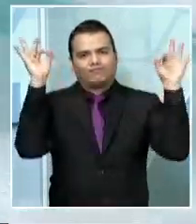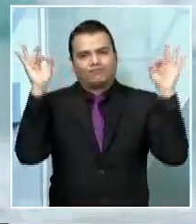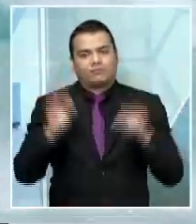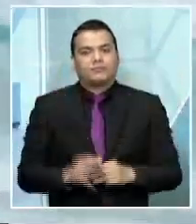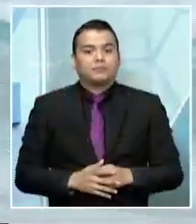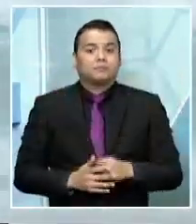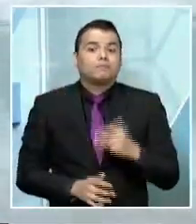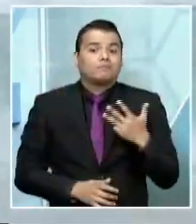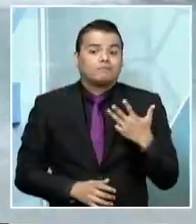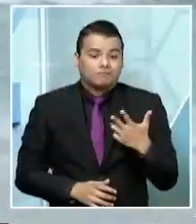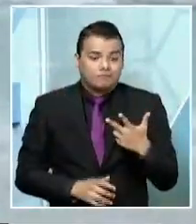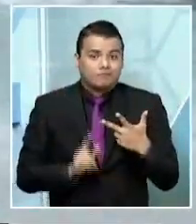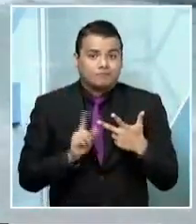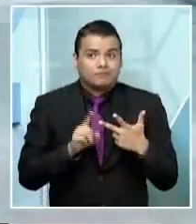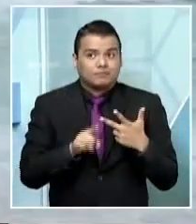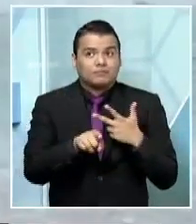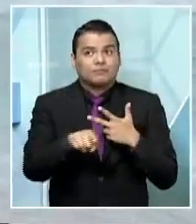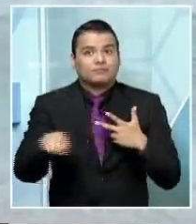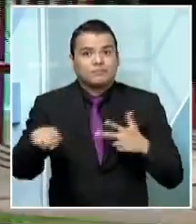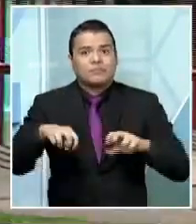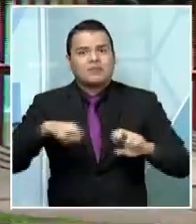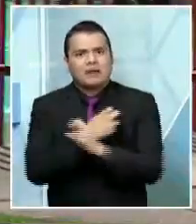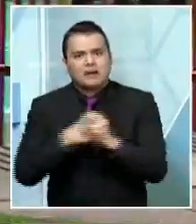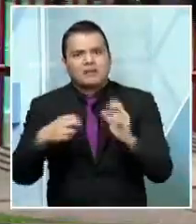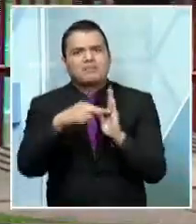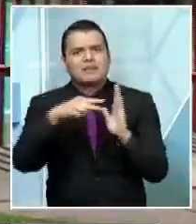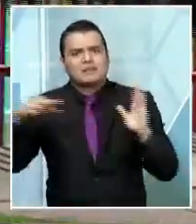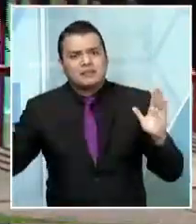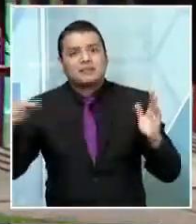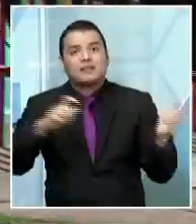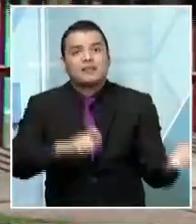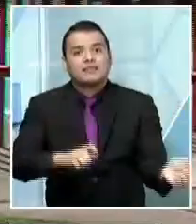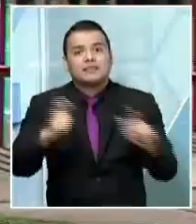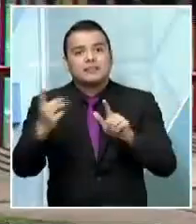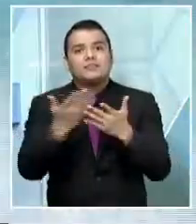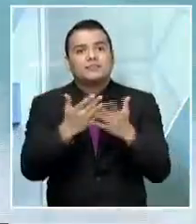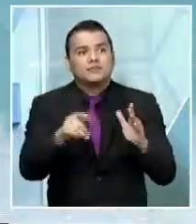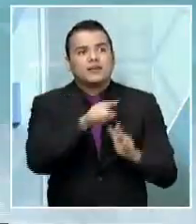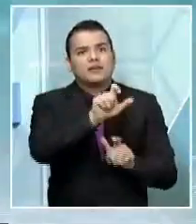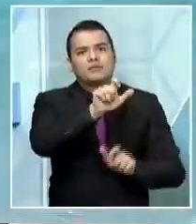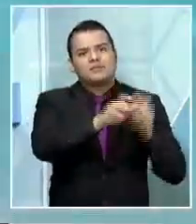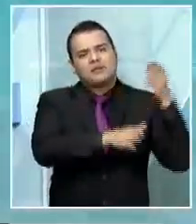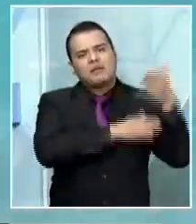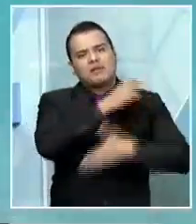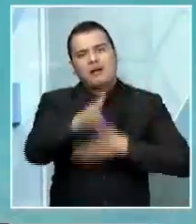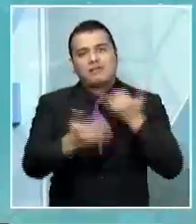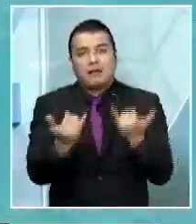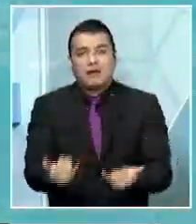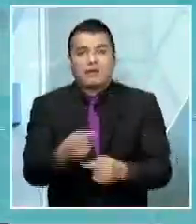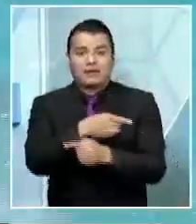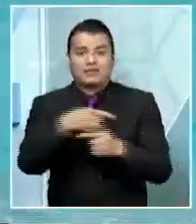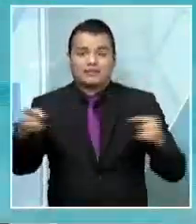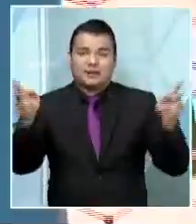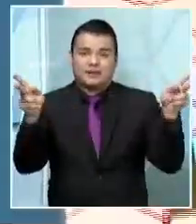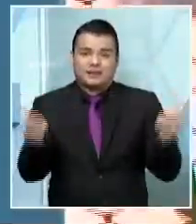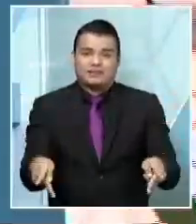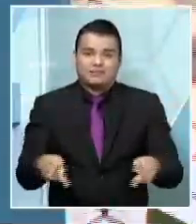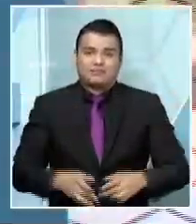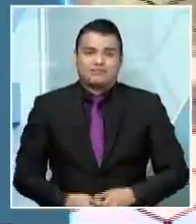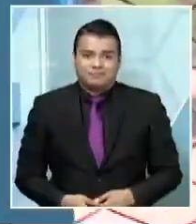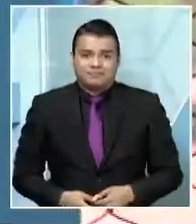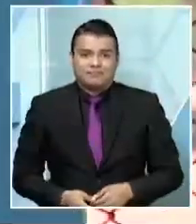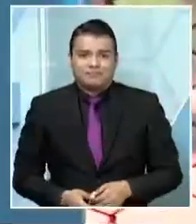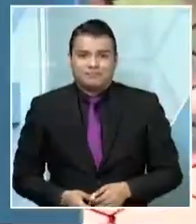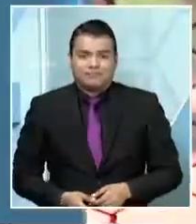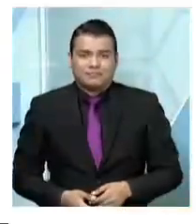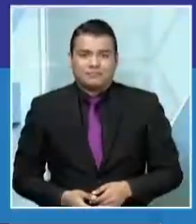Pero al mismo tiempo, centros recreativos están listos para recibir con normas de bioseguridad a los bañistas en esta época de receso